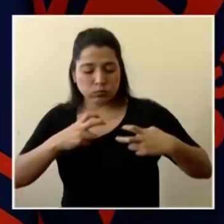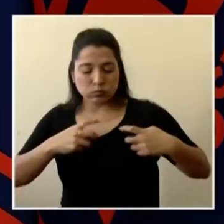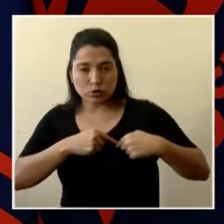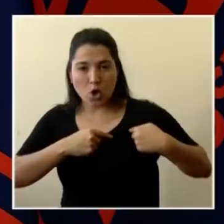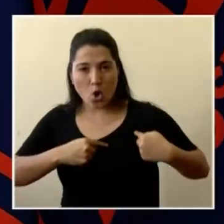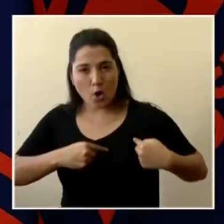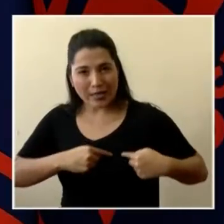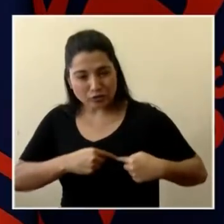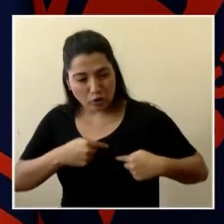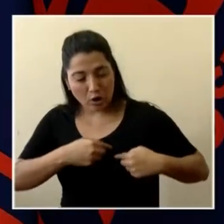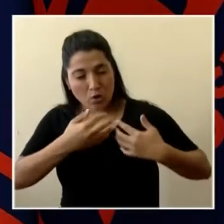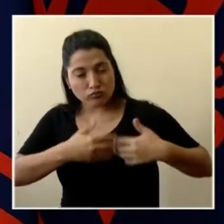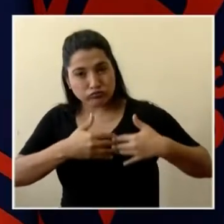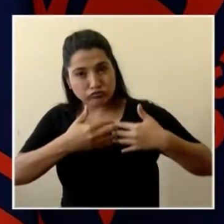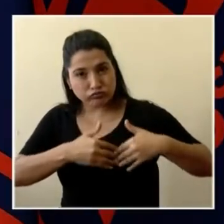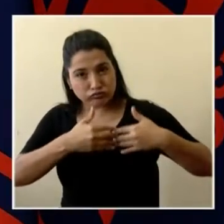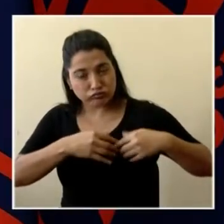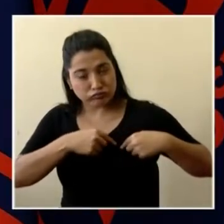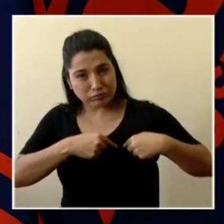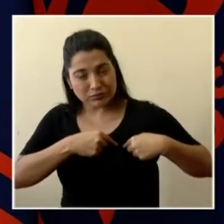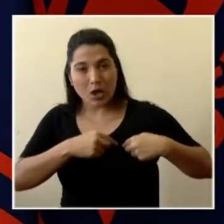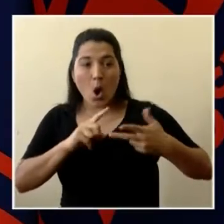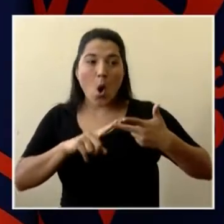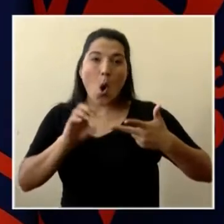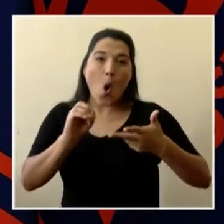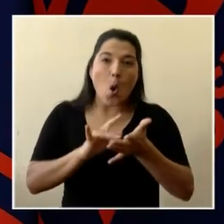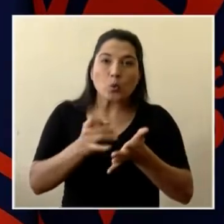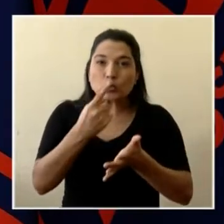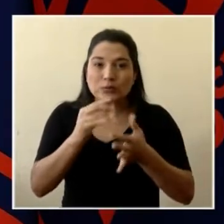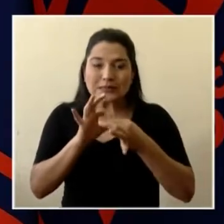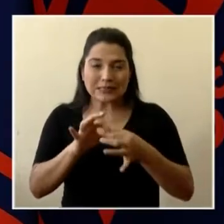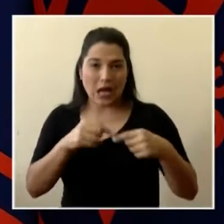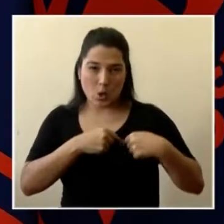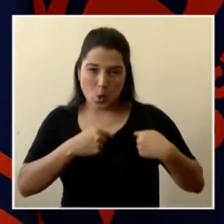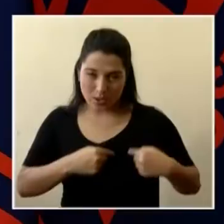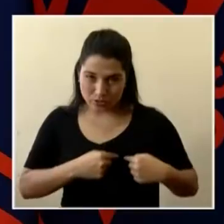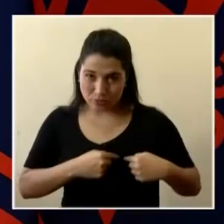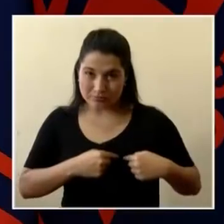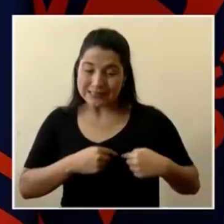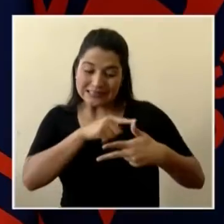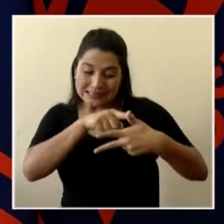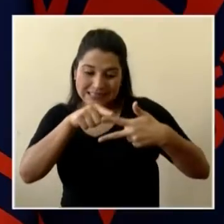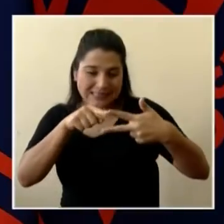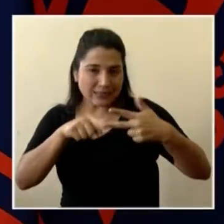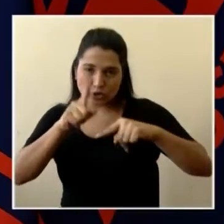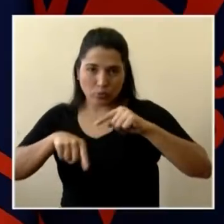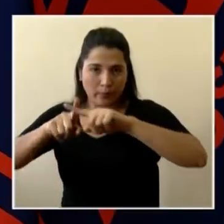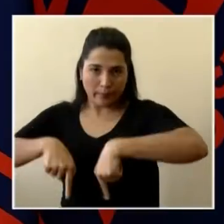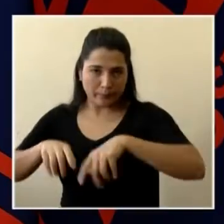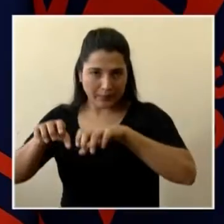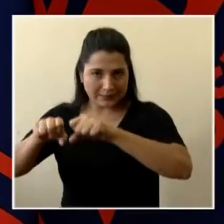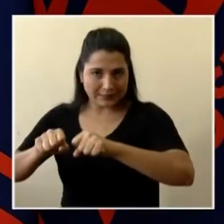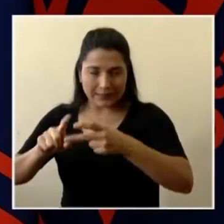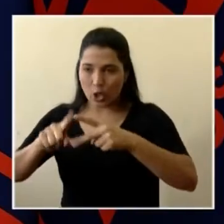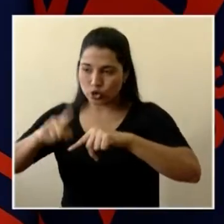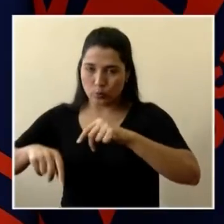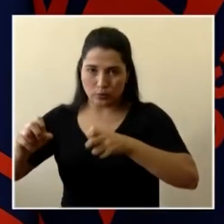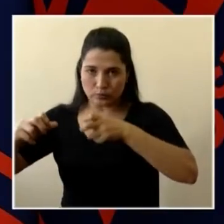o medicación en cuanto a patologías cardíacas. De hecho, ya hay toda una lista de patologías que se están